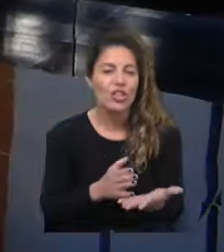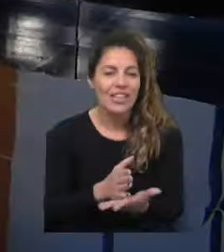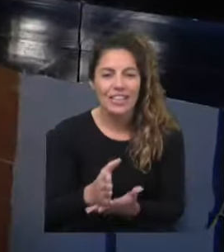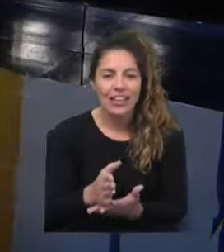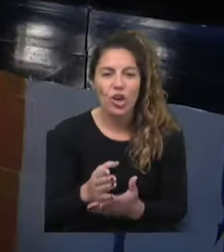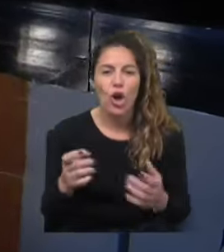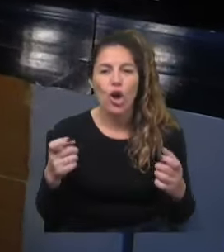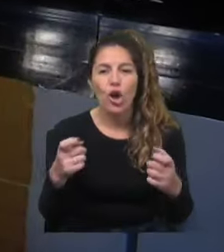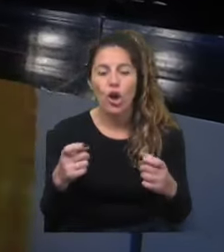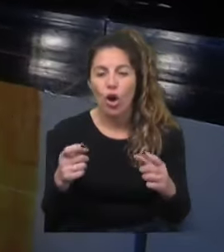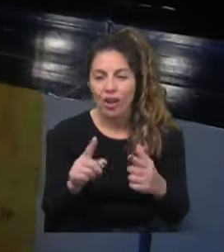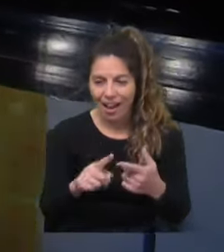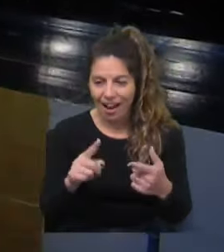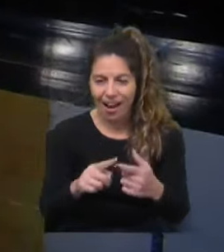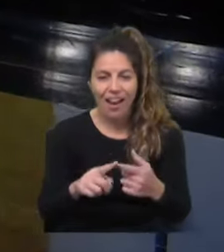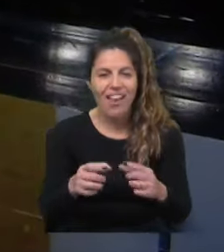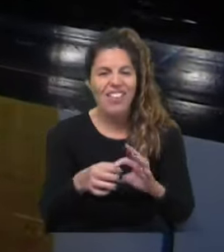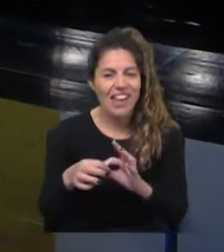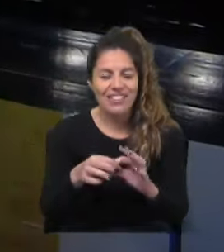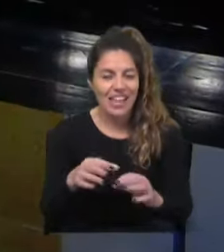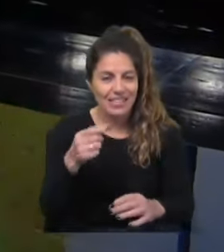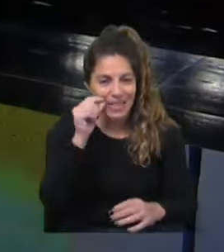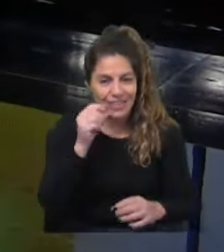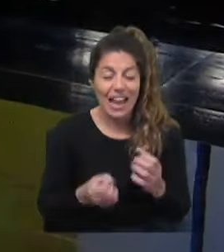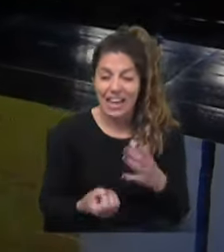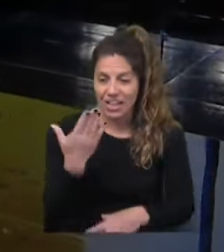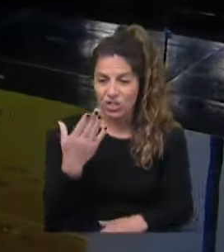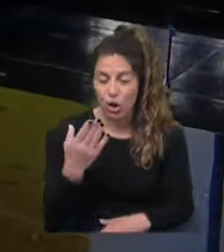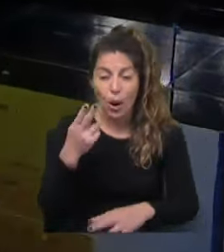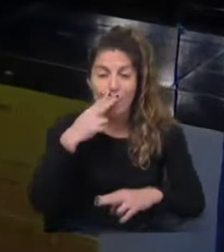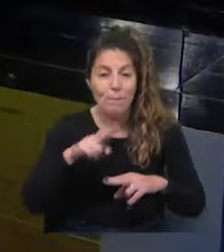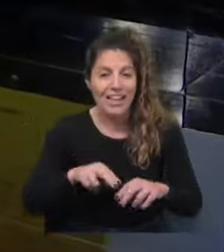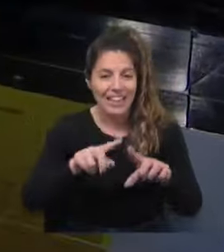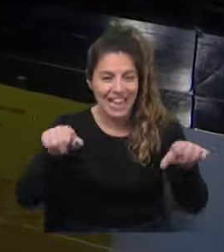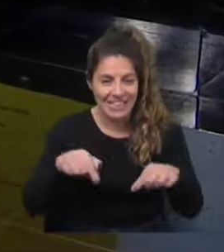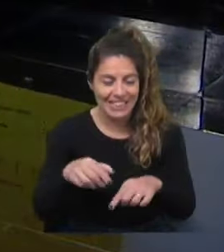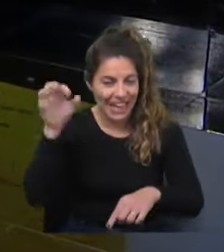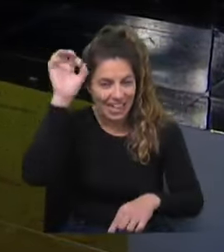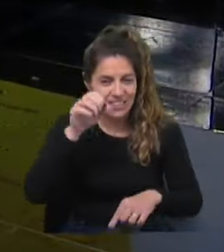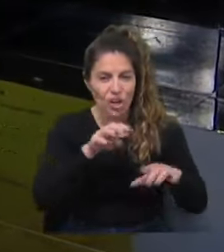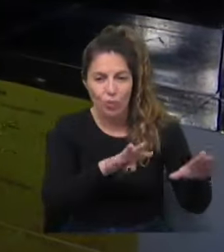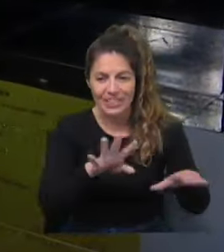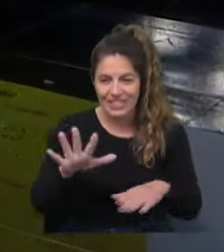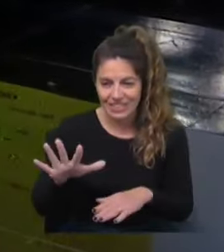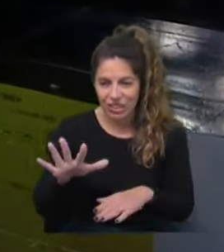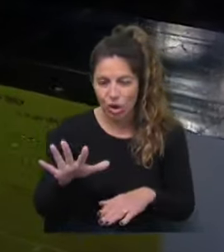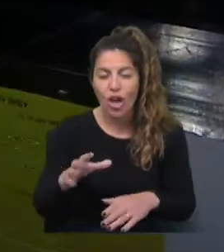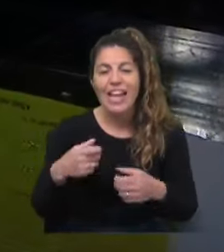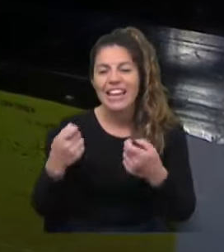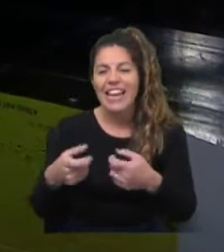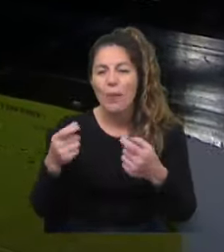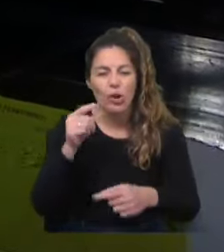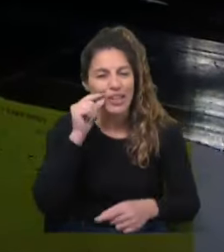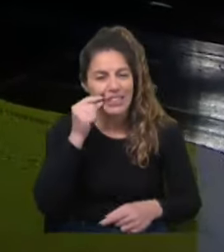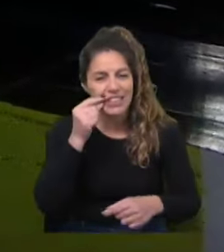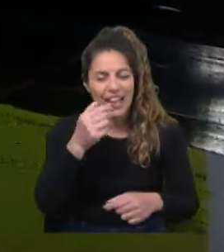la Alianza Sereñistas. Bueno, lanzó Sereñistas el martes la lista al Senado, la 95. ¿Qué le aporta